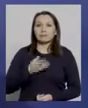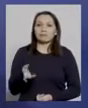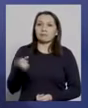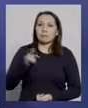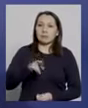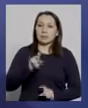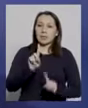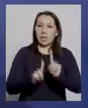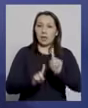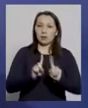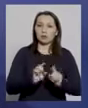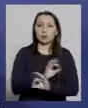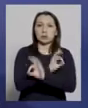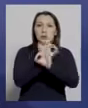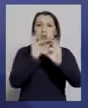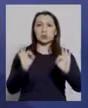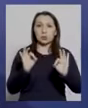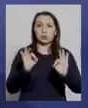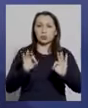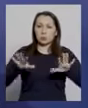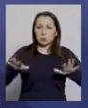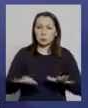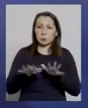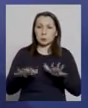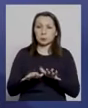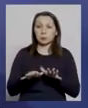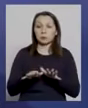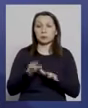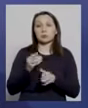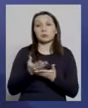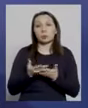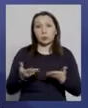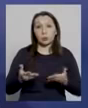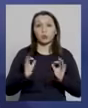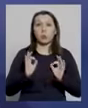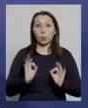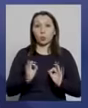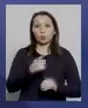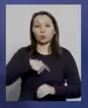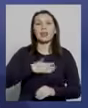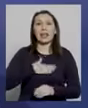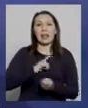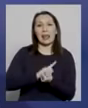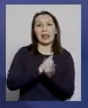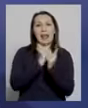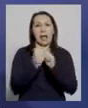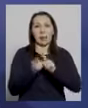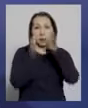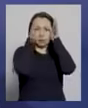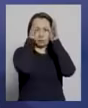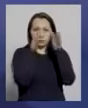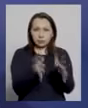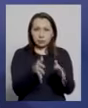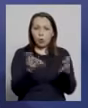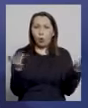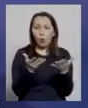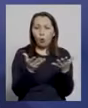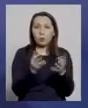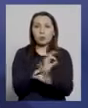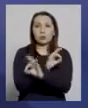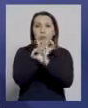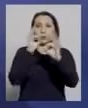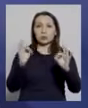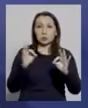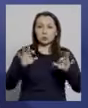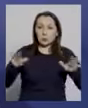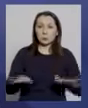recalcar algo. Ninguno de estos esfuerzos, y por eso justamente hemos querido cambiar el foco de la atención, ninguno